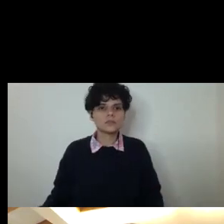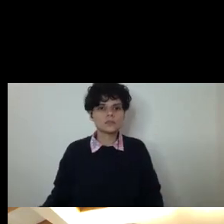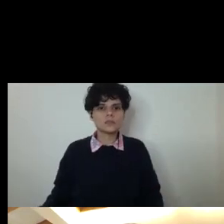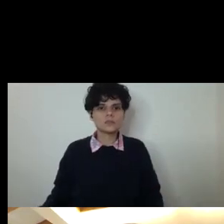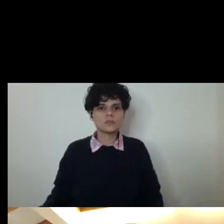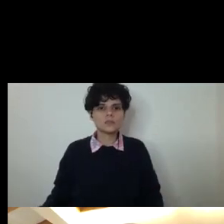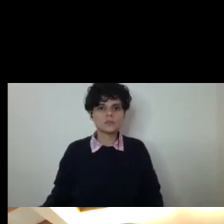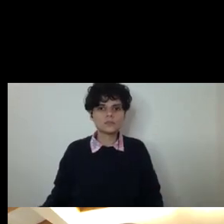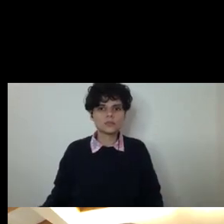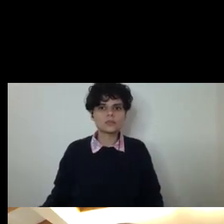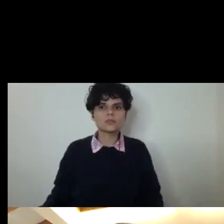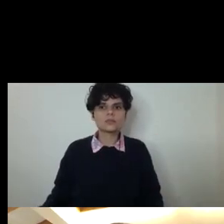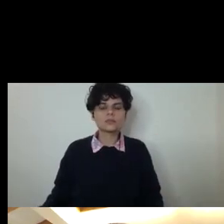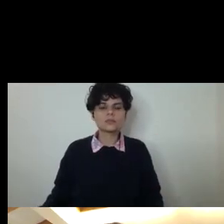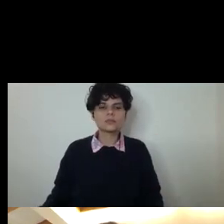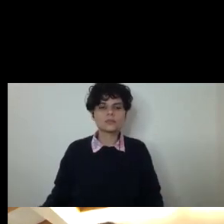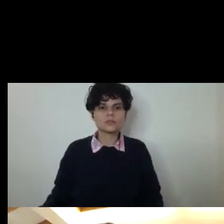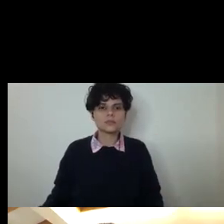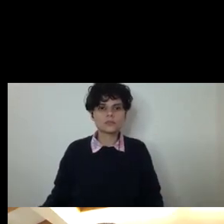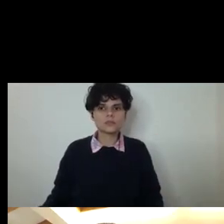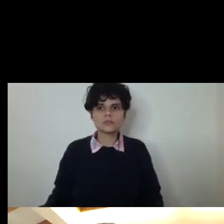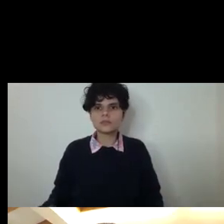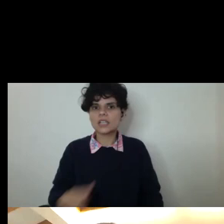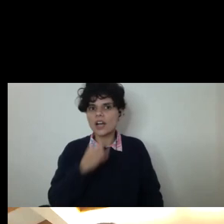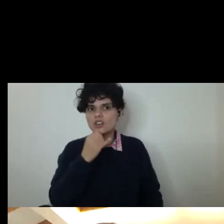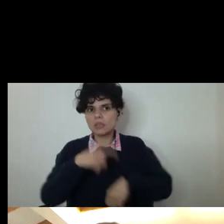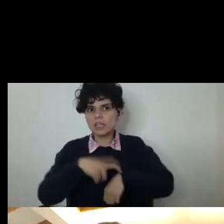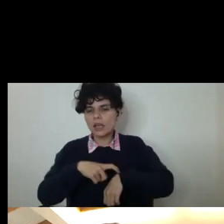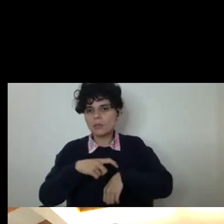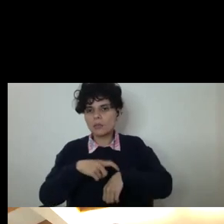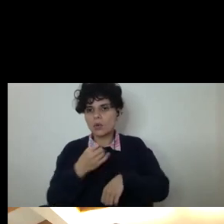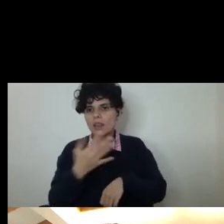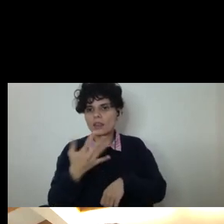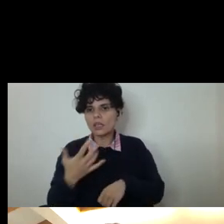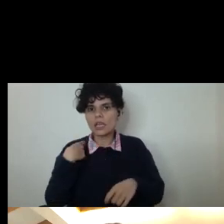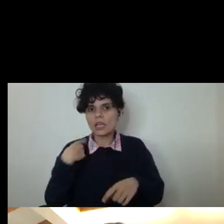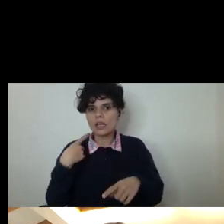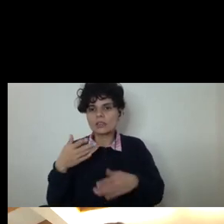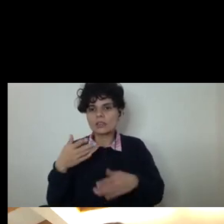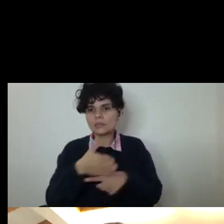También les voy a mostrar, no sé cuánto tiempo ya tengo porque tuve un accidente entre medio,